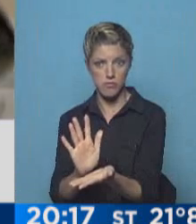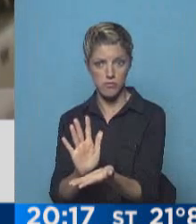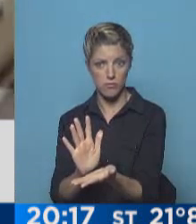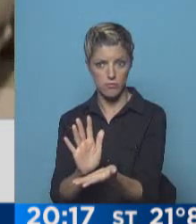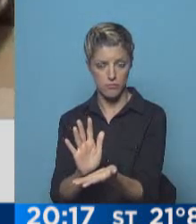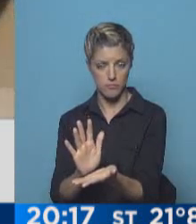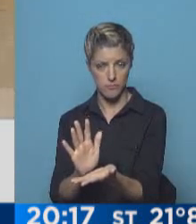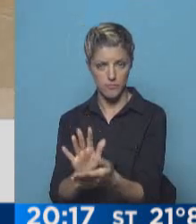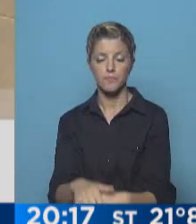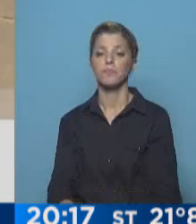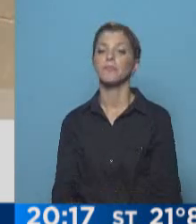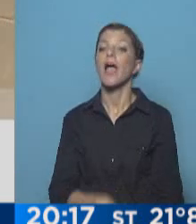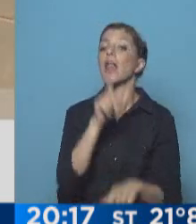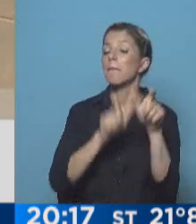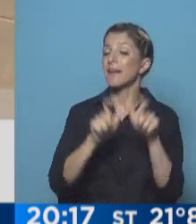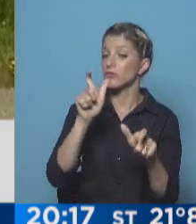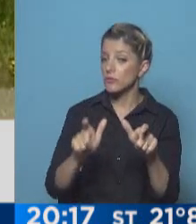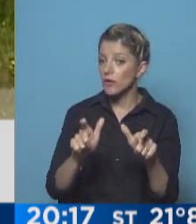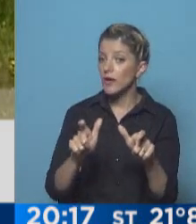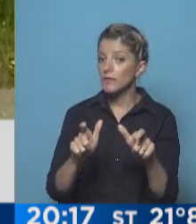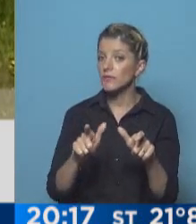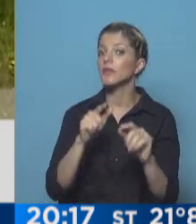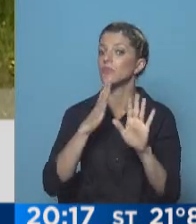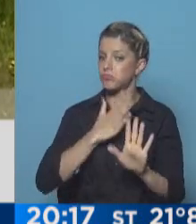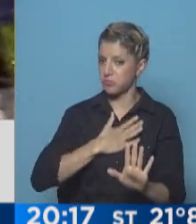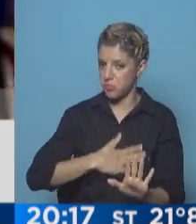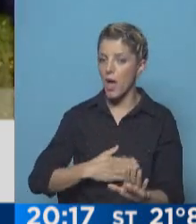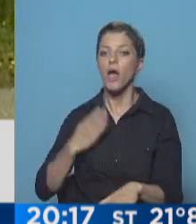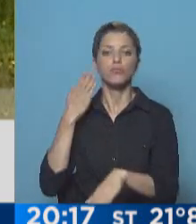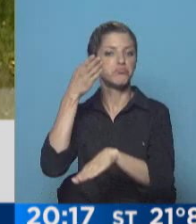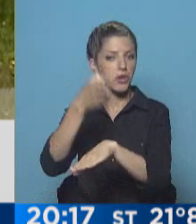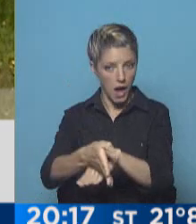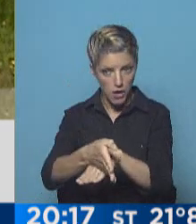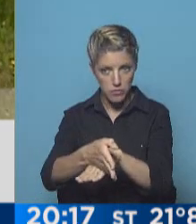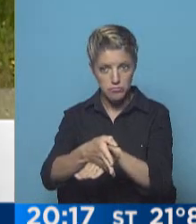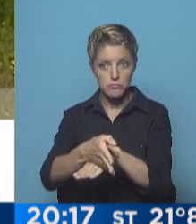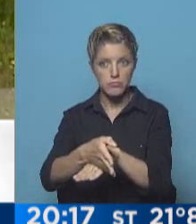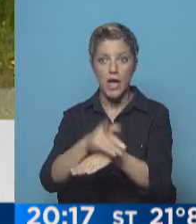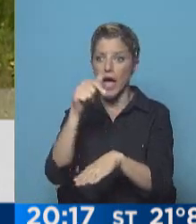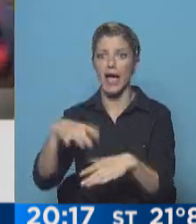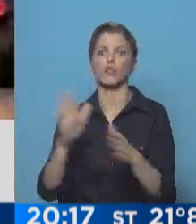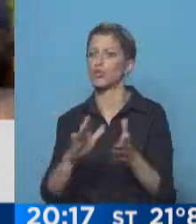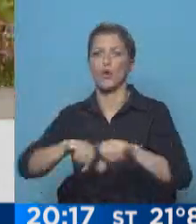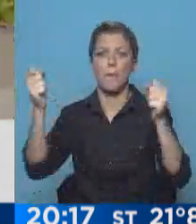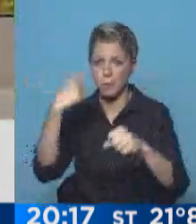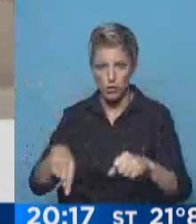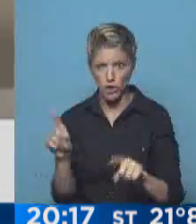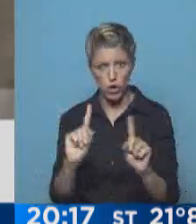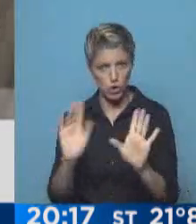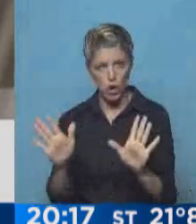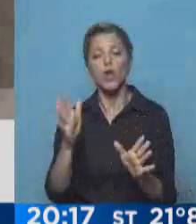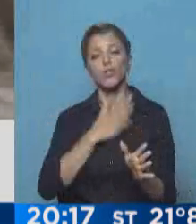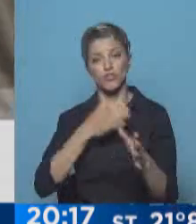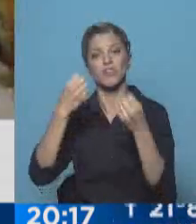ningún momento. La gente estuvieron pasivamente, entraron, no había ningún, no rompimos nada. No, al contrario, empezamos a